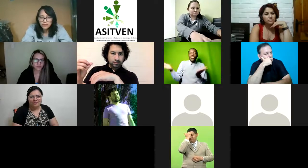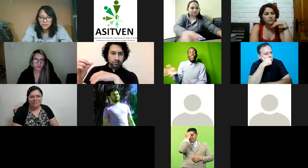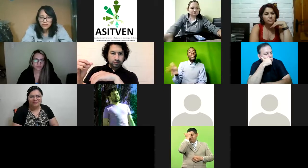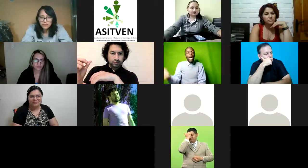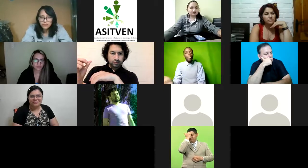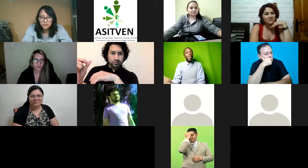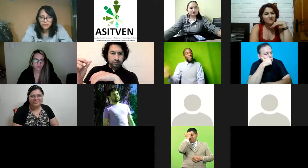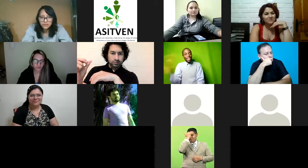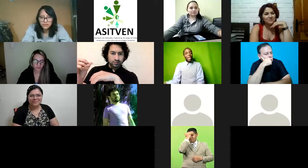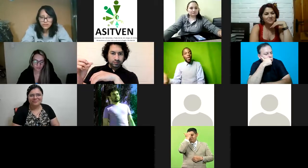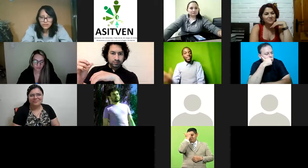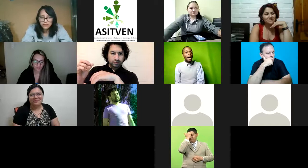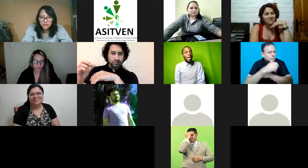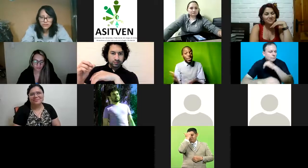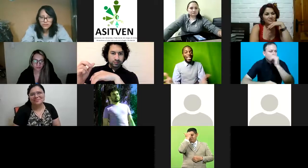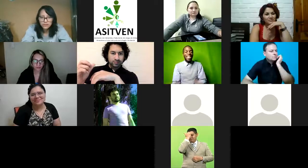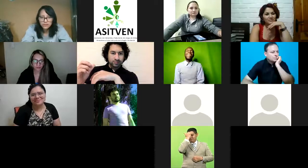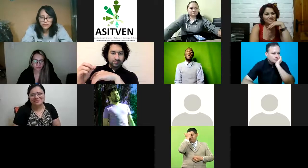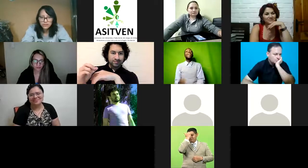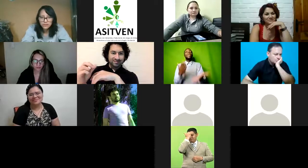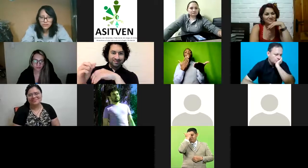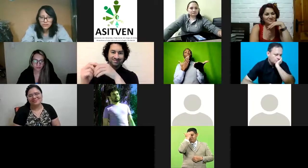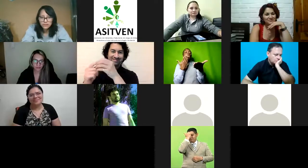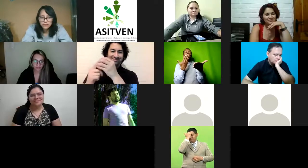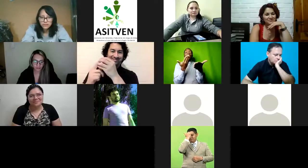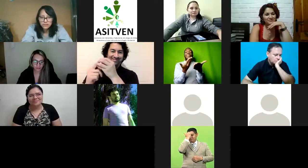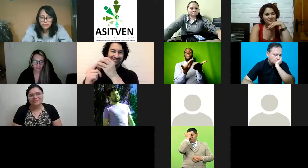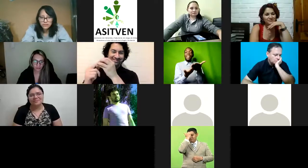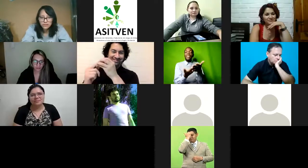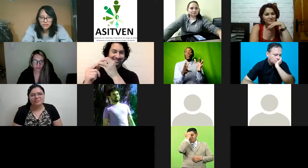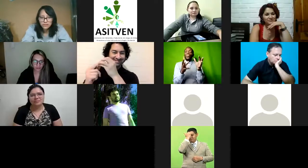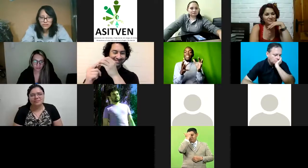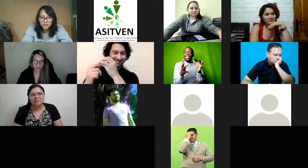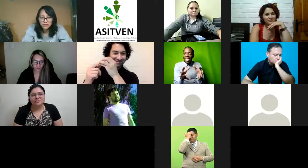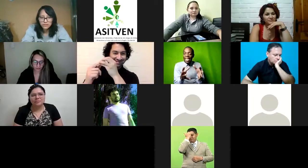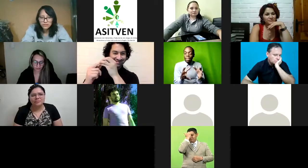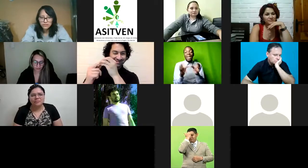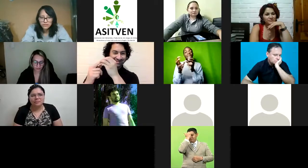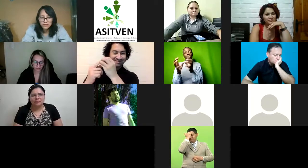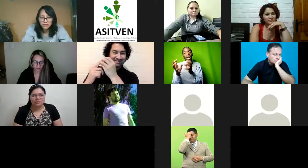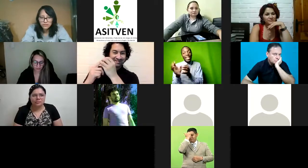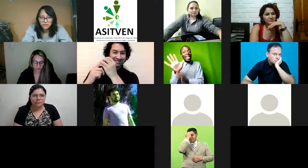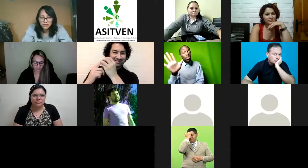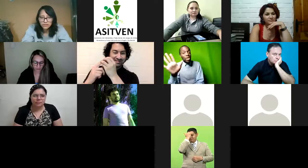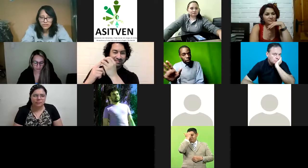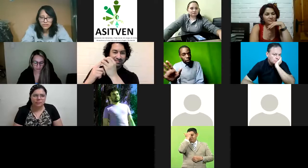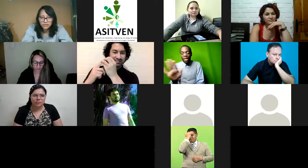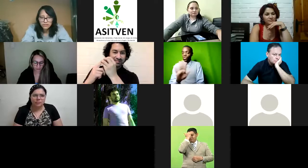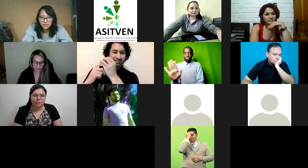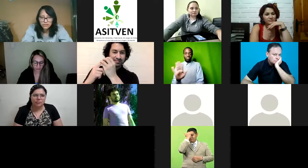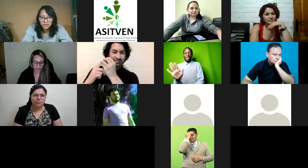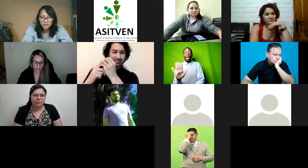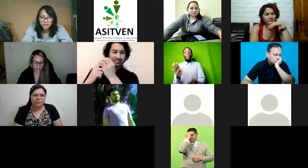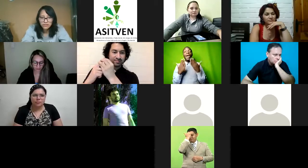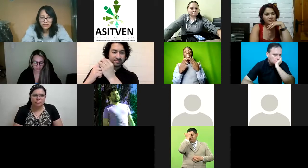los sordos. No, ya le preguntaba, tampoco sabe. Entonces, porque esta define una seña particular de una lengua de señas.